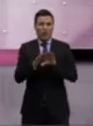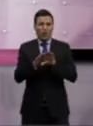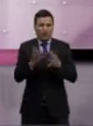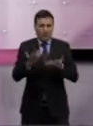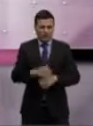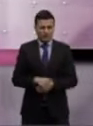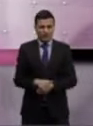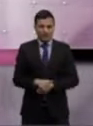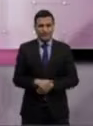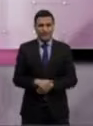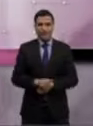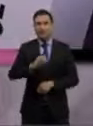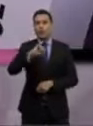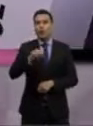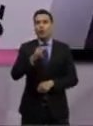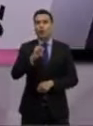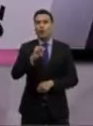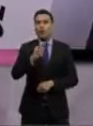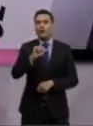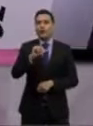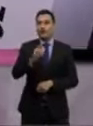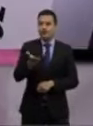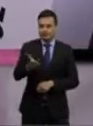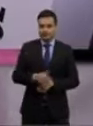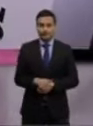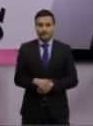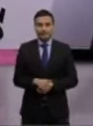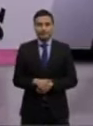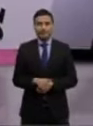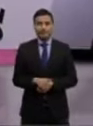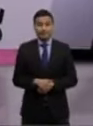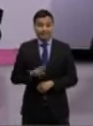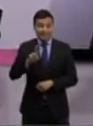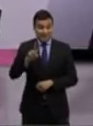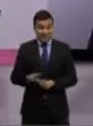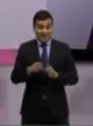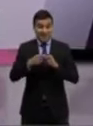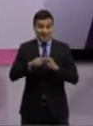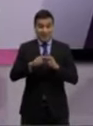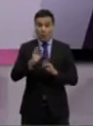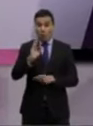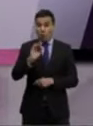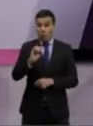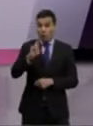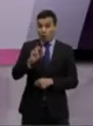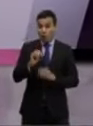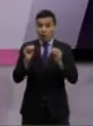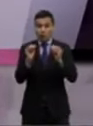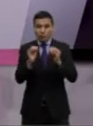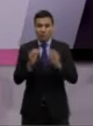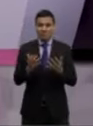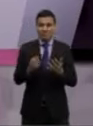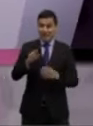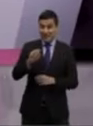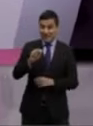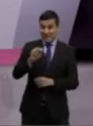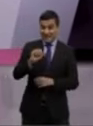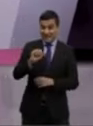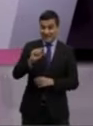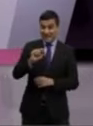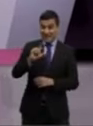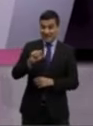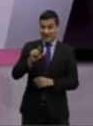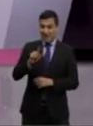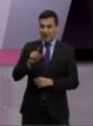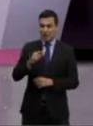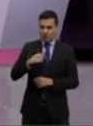Bueno, aquí yo creo que no, de verdad que desde que inició el foro yo no he entendido a la señora Natalia, le hemos pedido